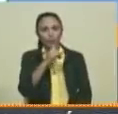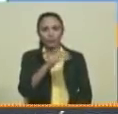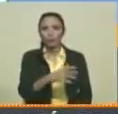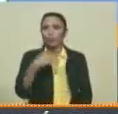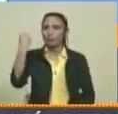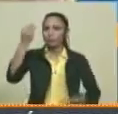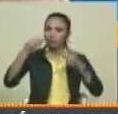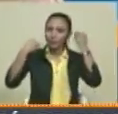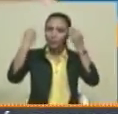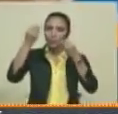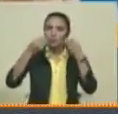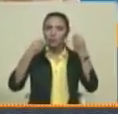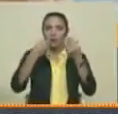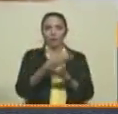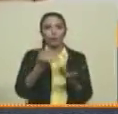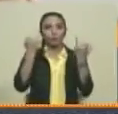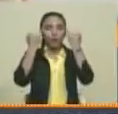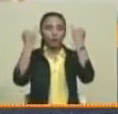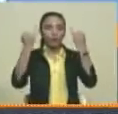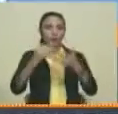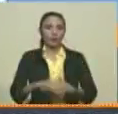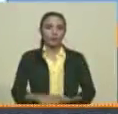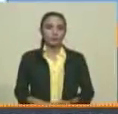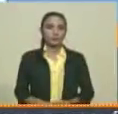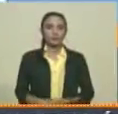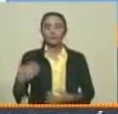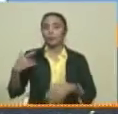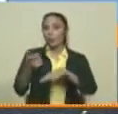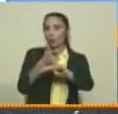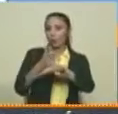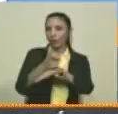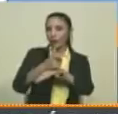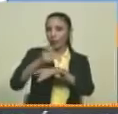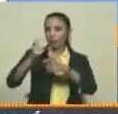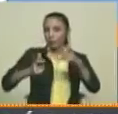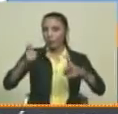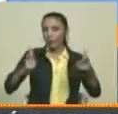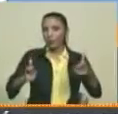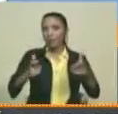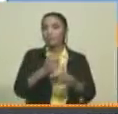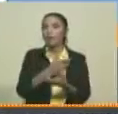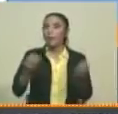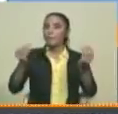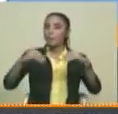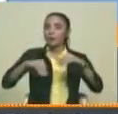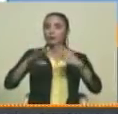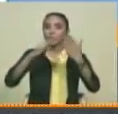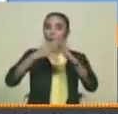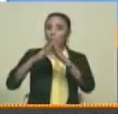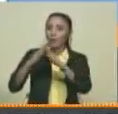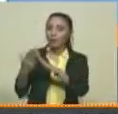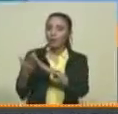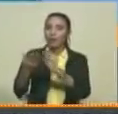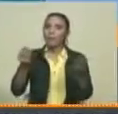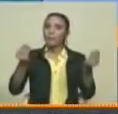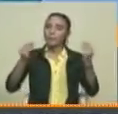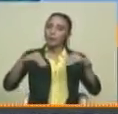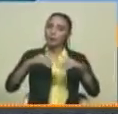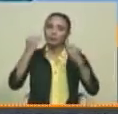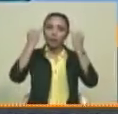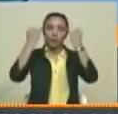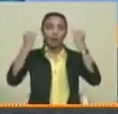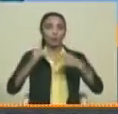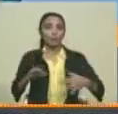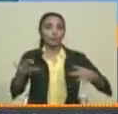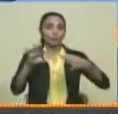pensamiento. Es autogobierno local, autogobierno comunal. Y en la unión